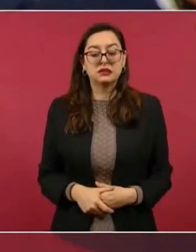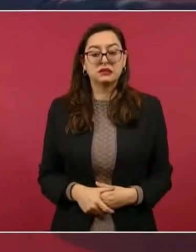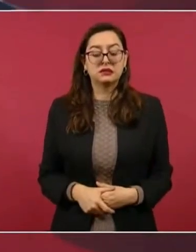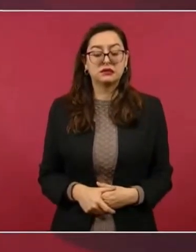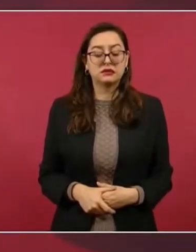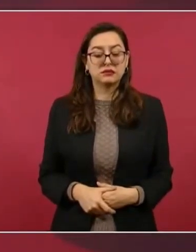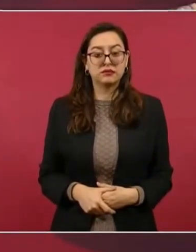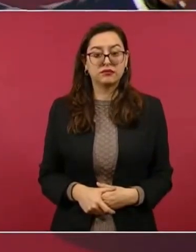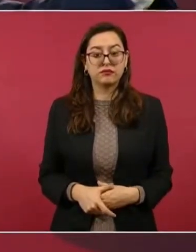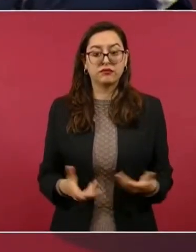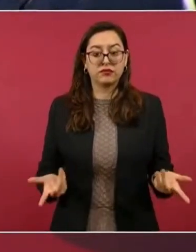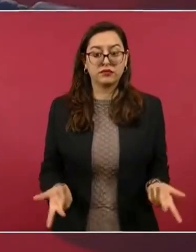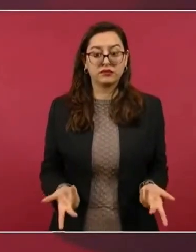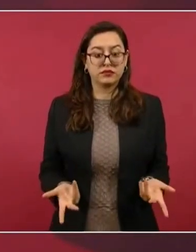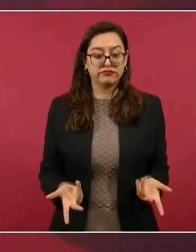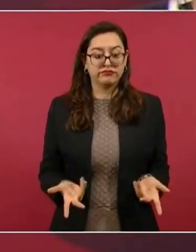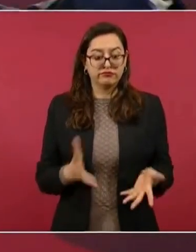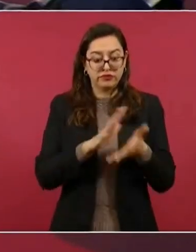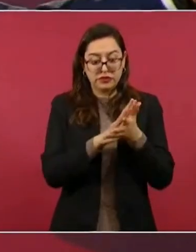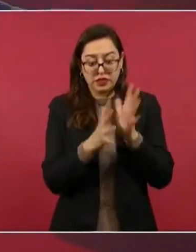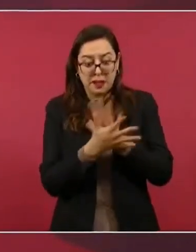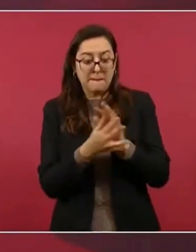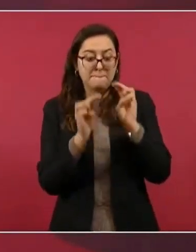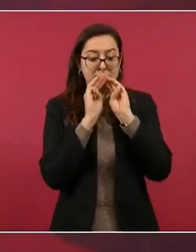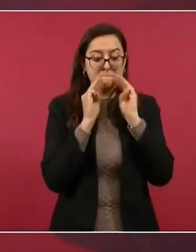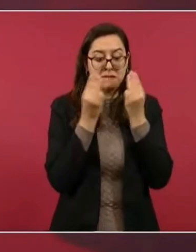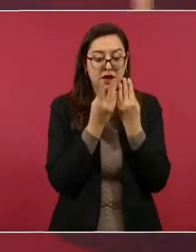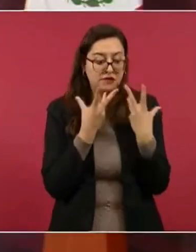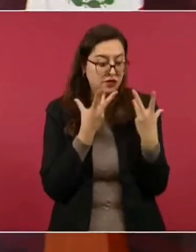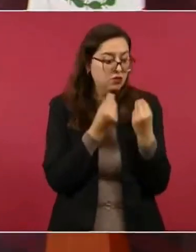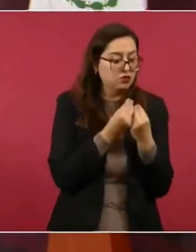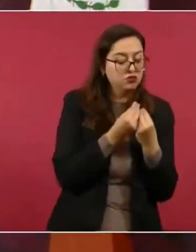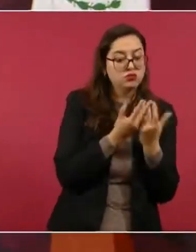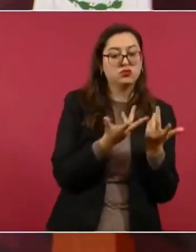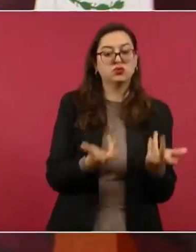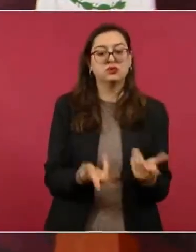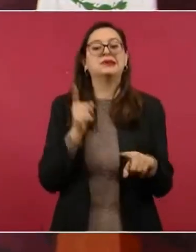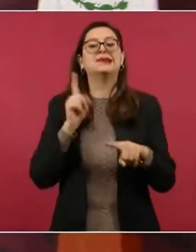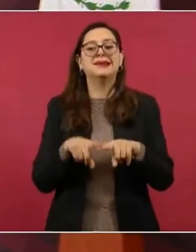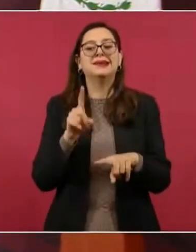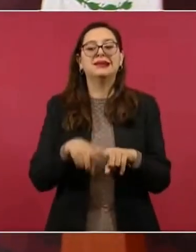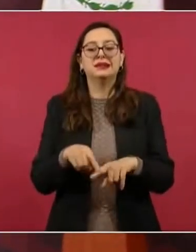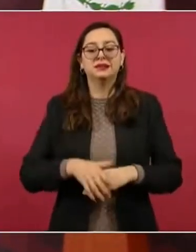los que se aliaban a la delincuencia?